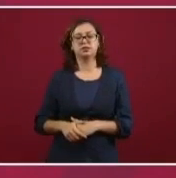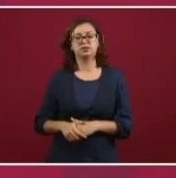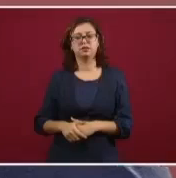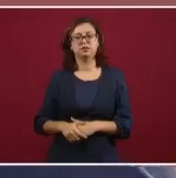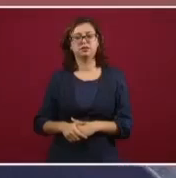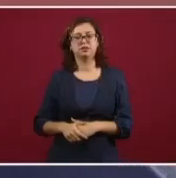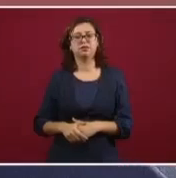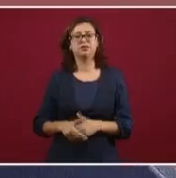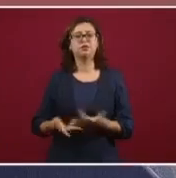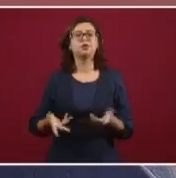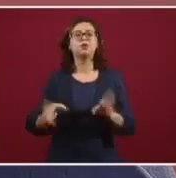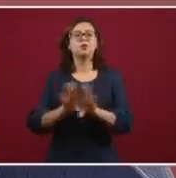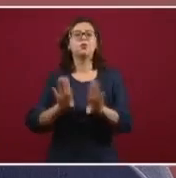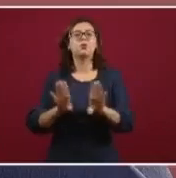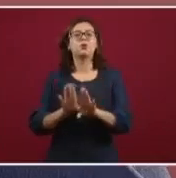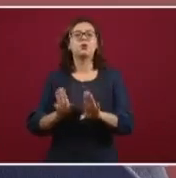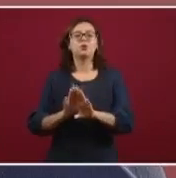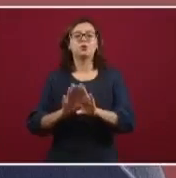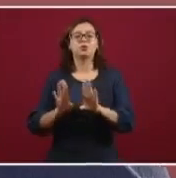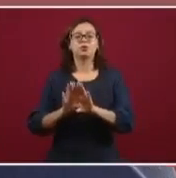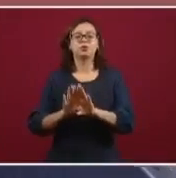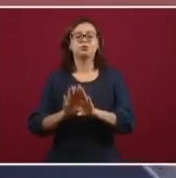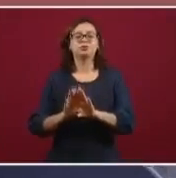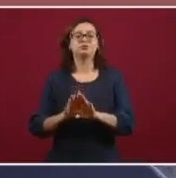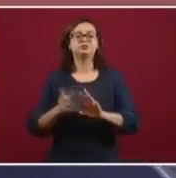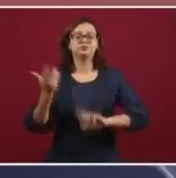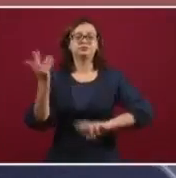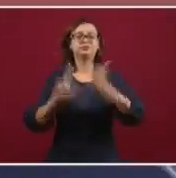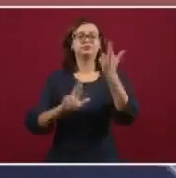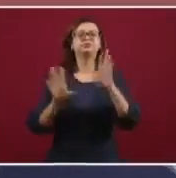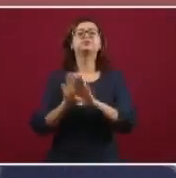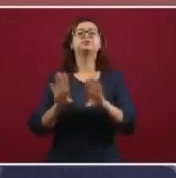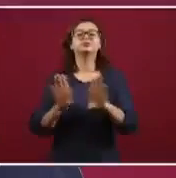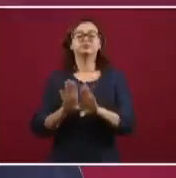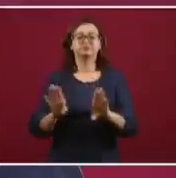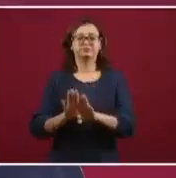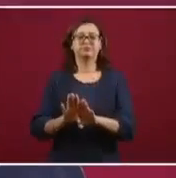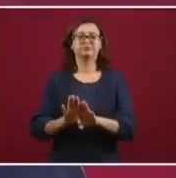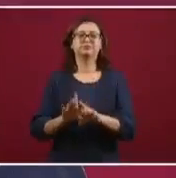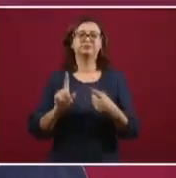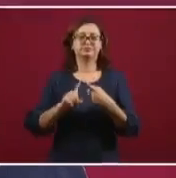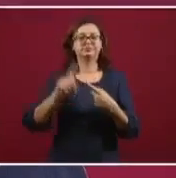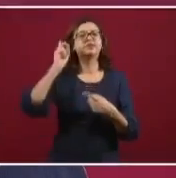a caballo y en ferrocarril.